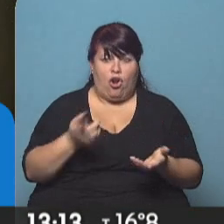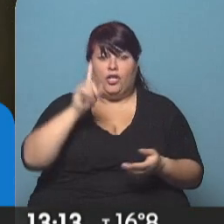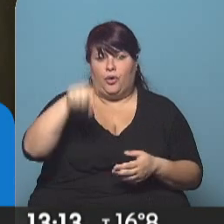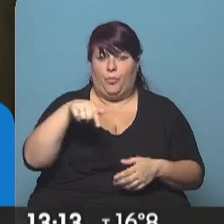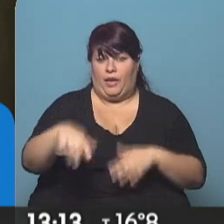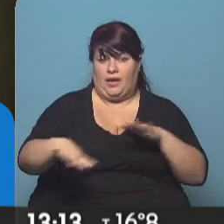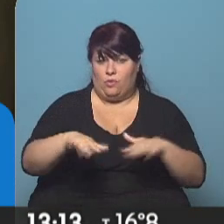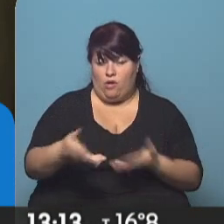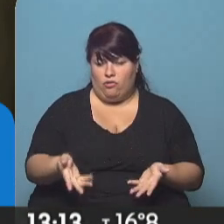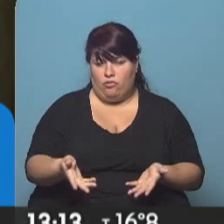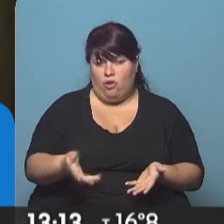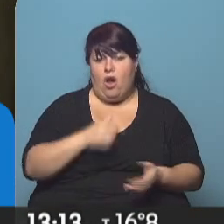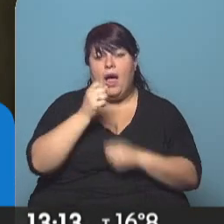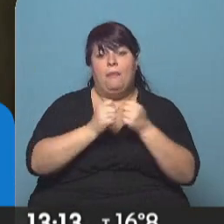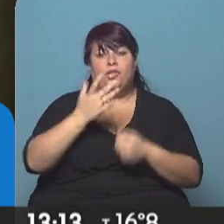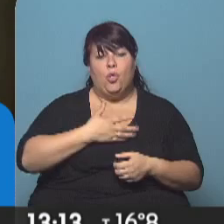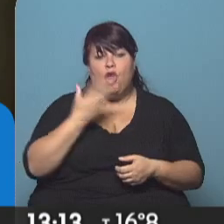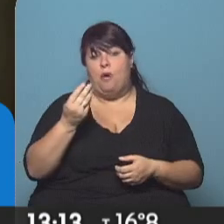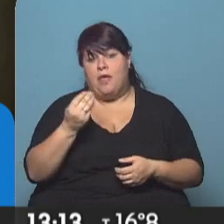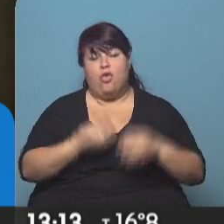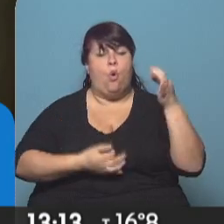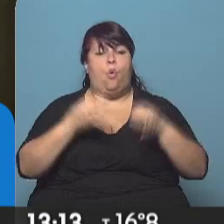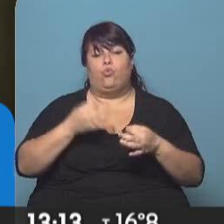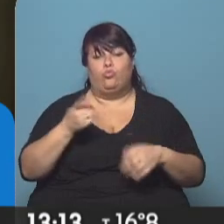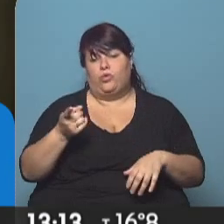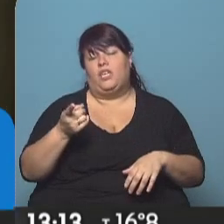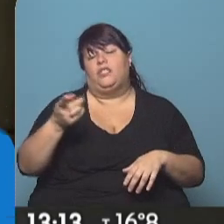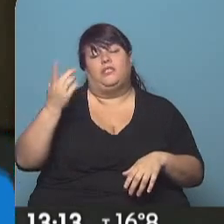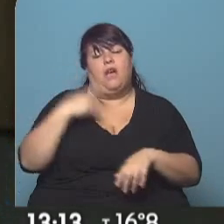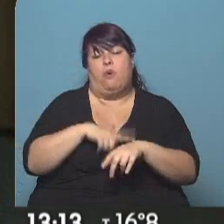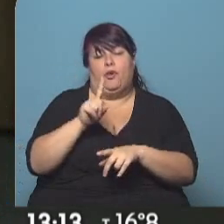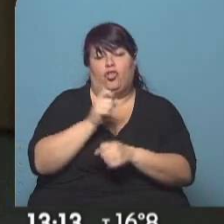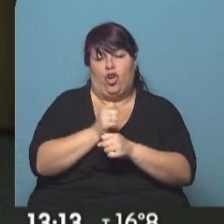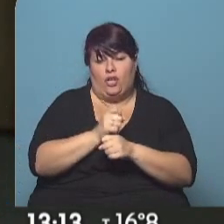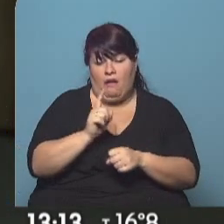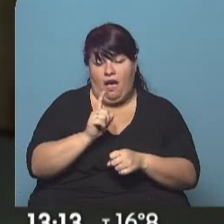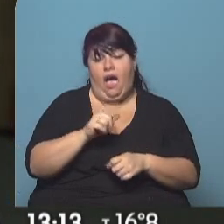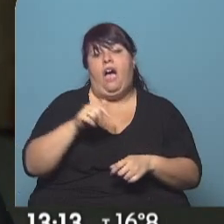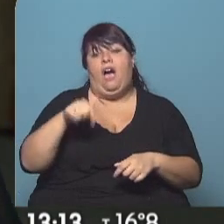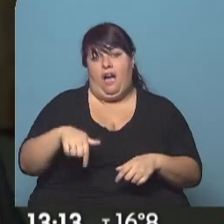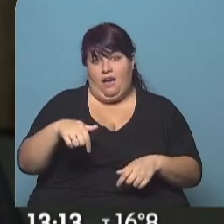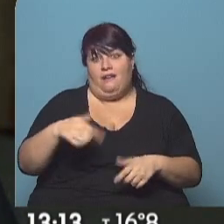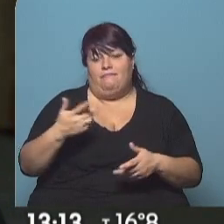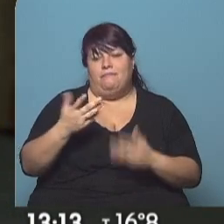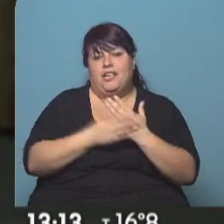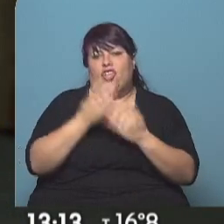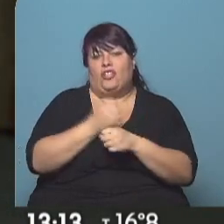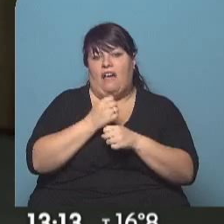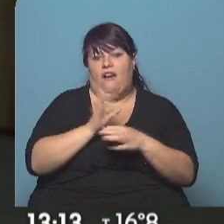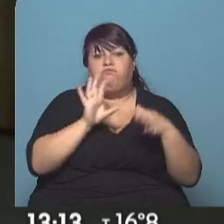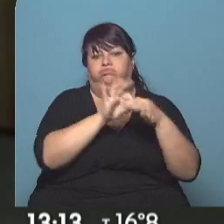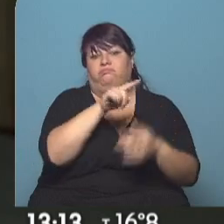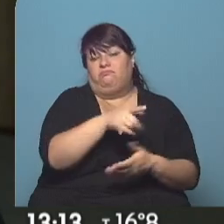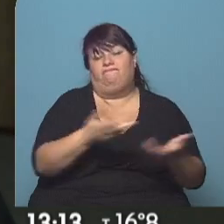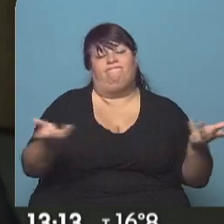situación los empresarios con miedo y la justicia que en su momento no trabajaba el ministerio de trabajo era de